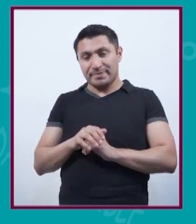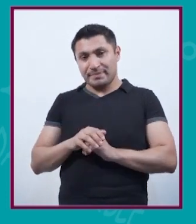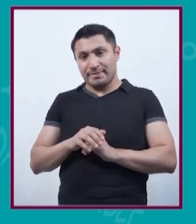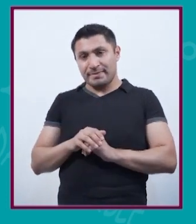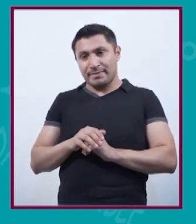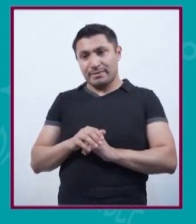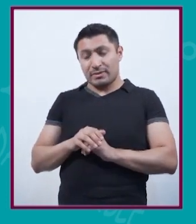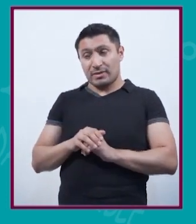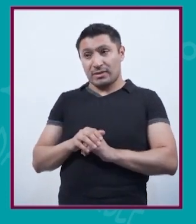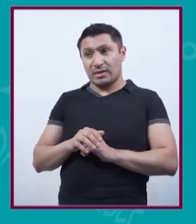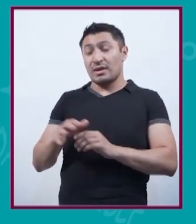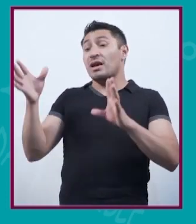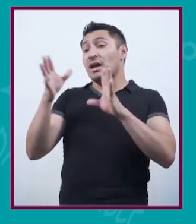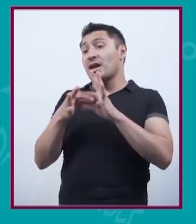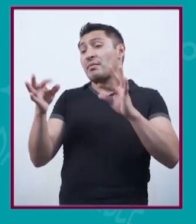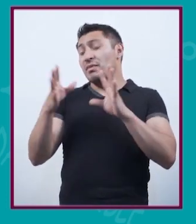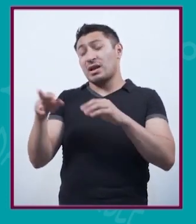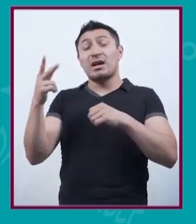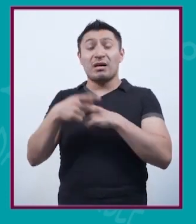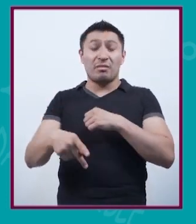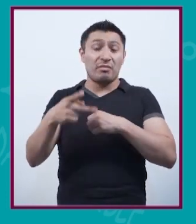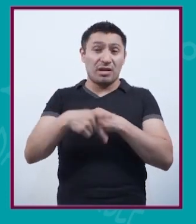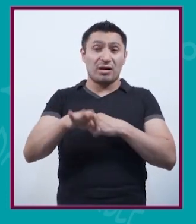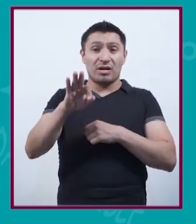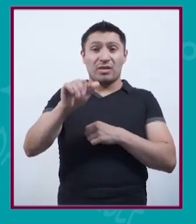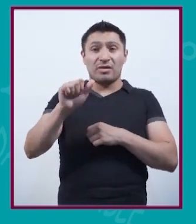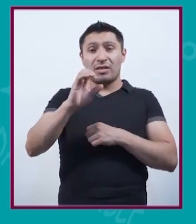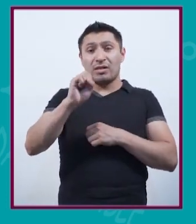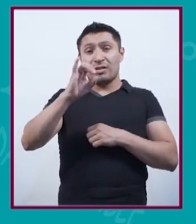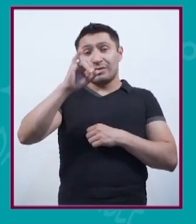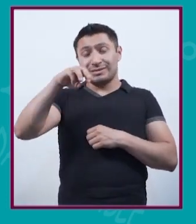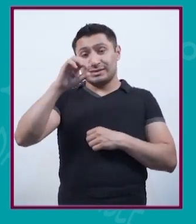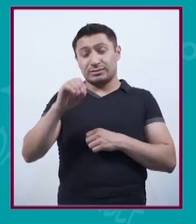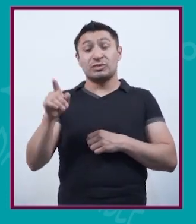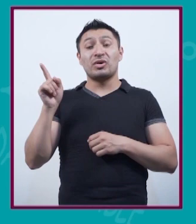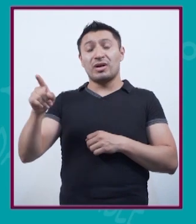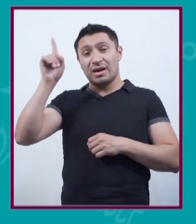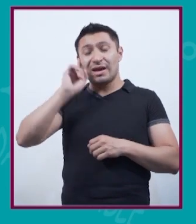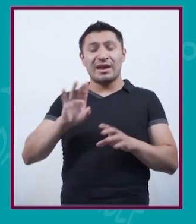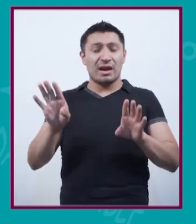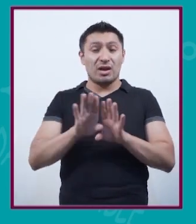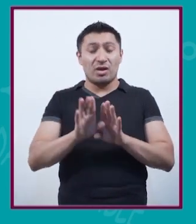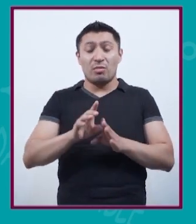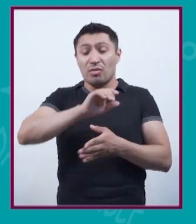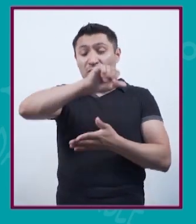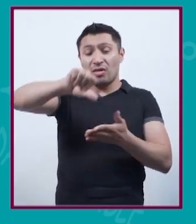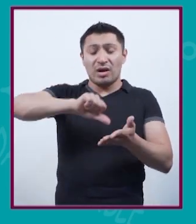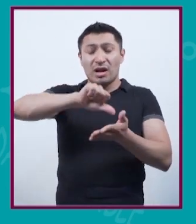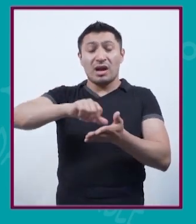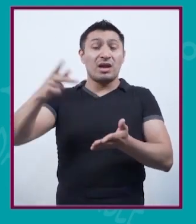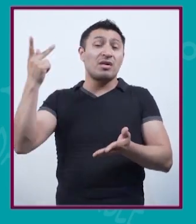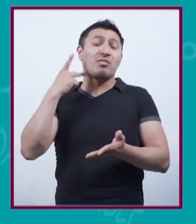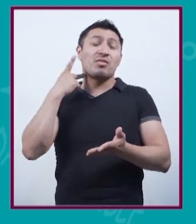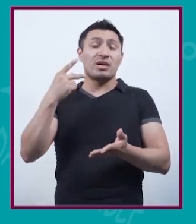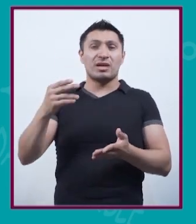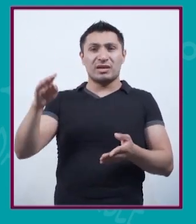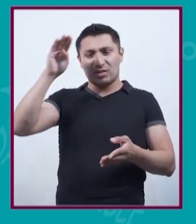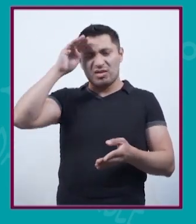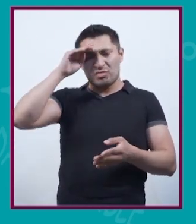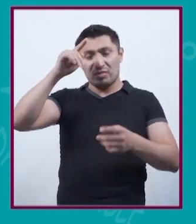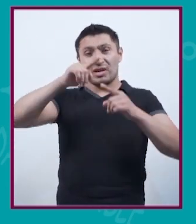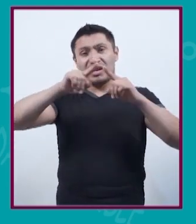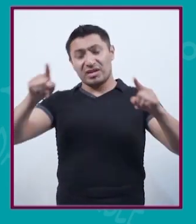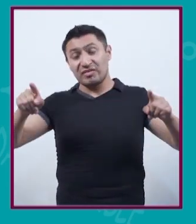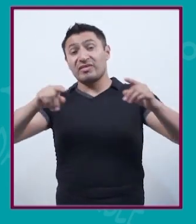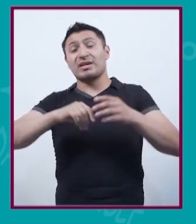él la convence nuevamente de los peligros del fascismo. Entonces, ella es una persona que